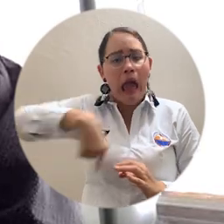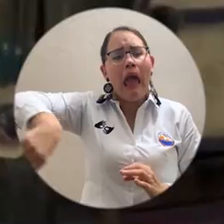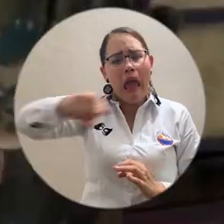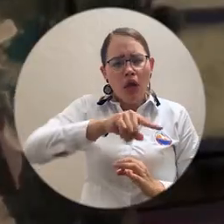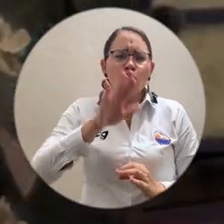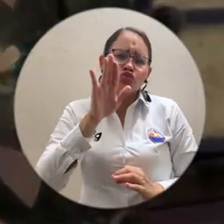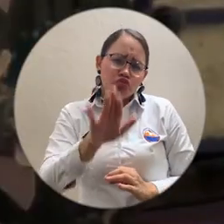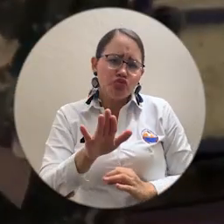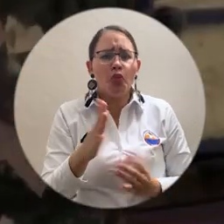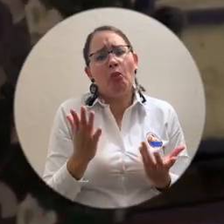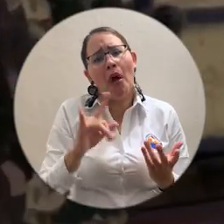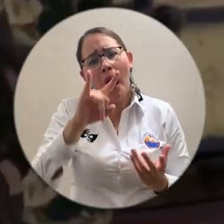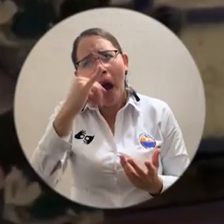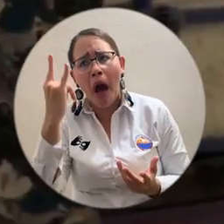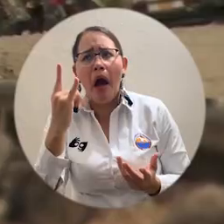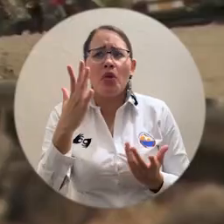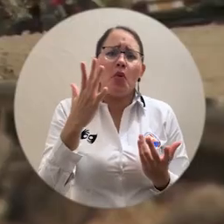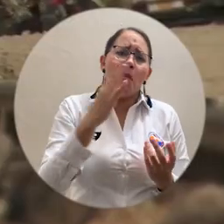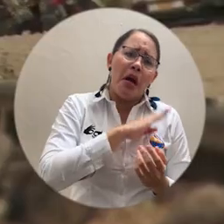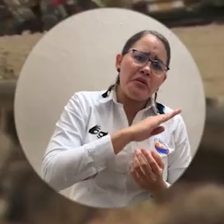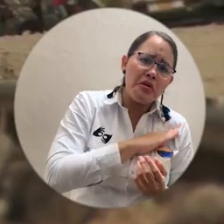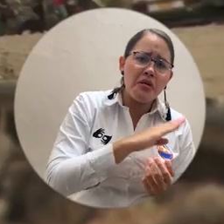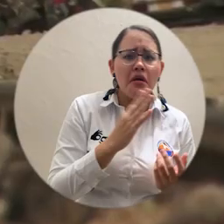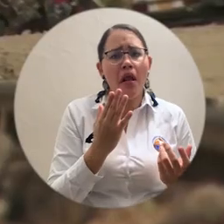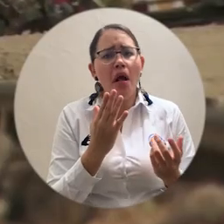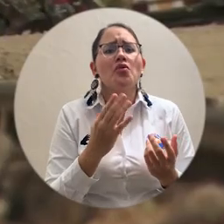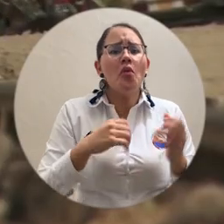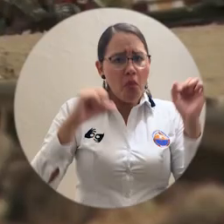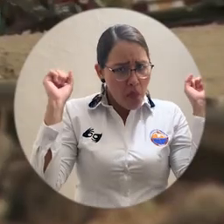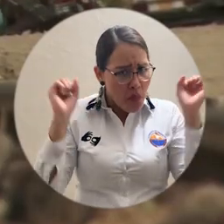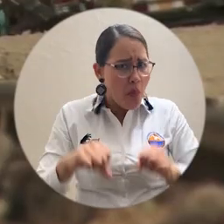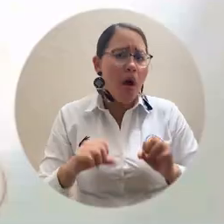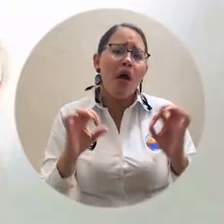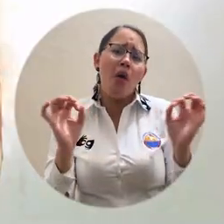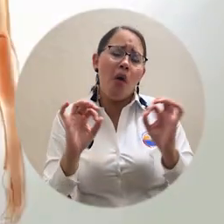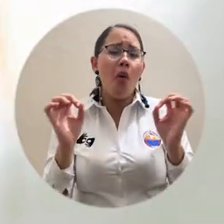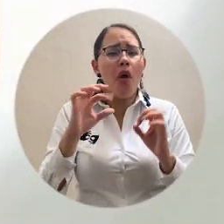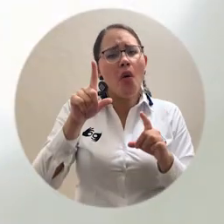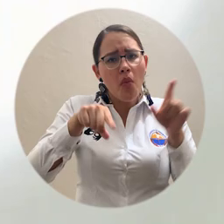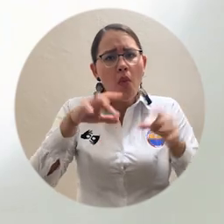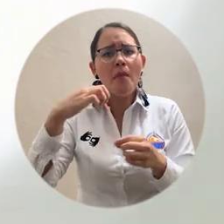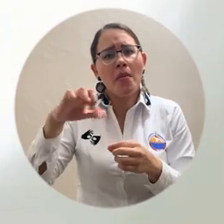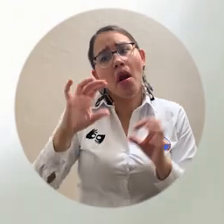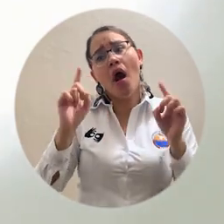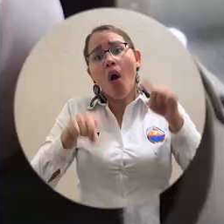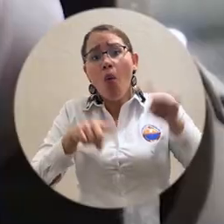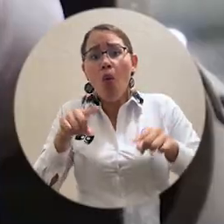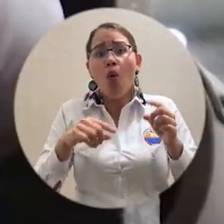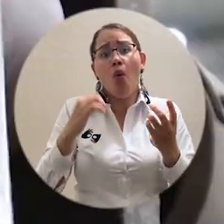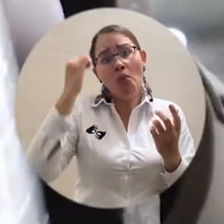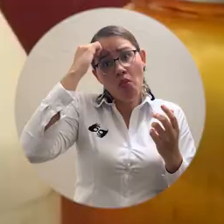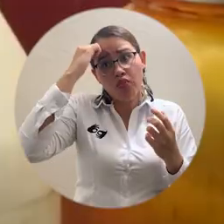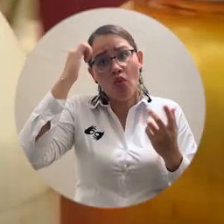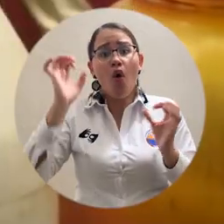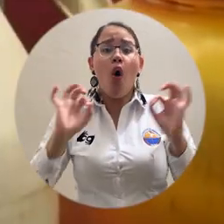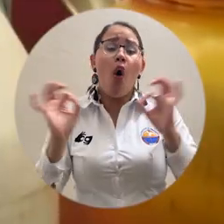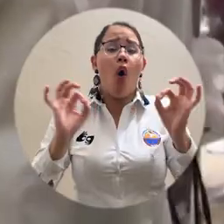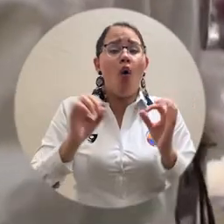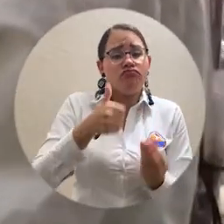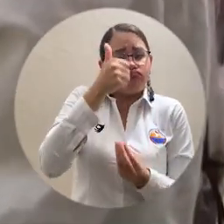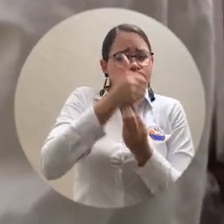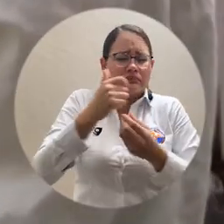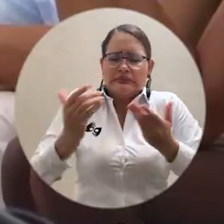en propiedad o sean docentes directivos. Las historias audiovisuales adquieren un papel importante como vehículo